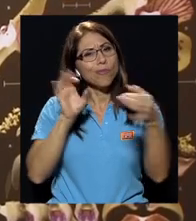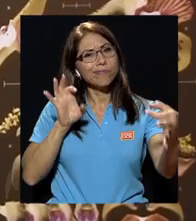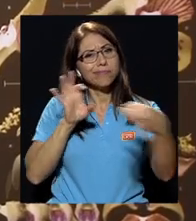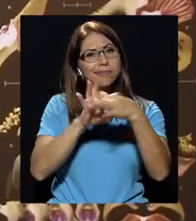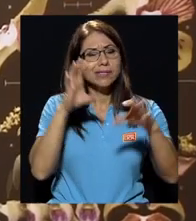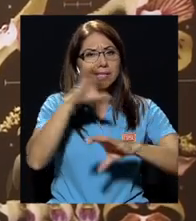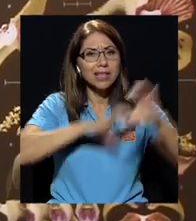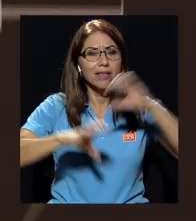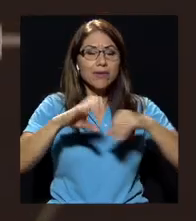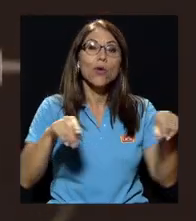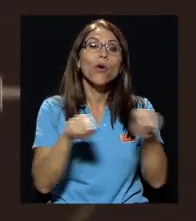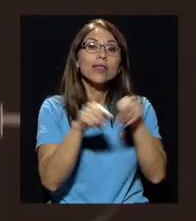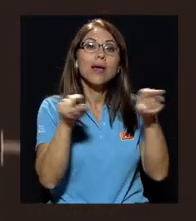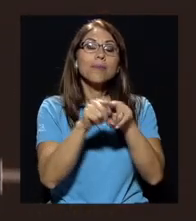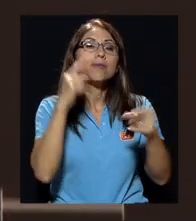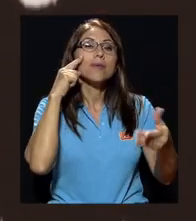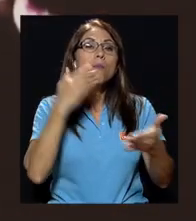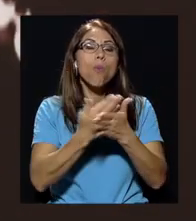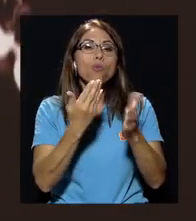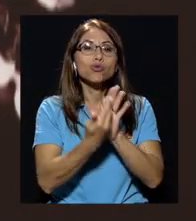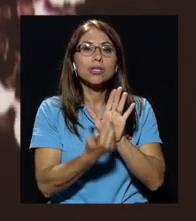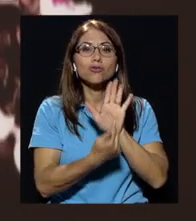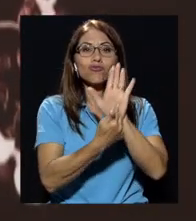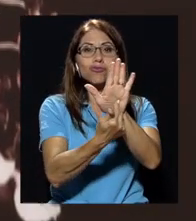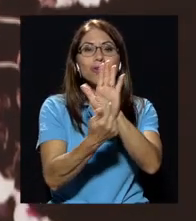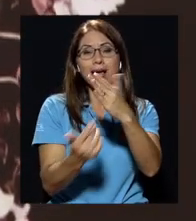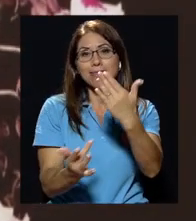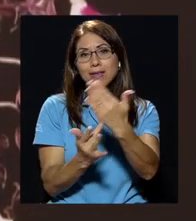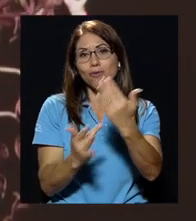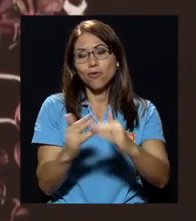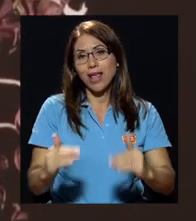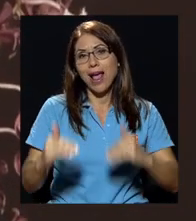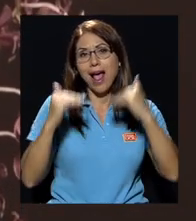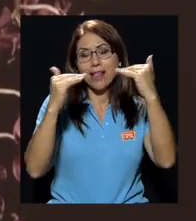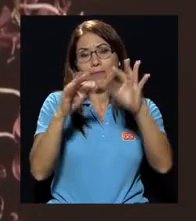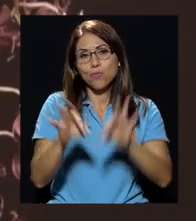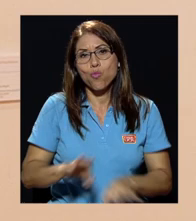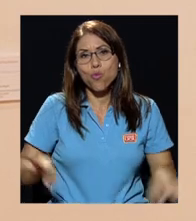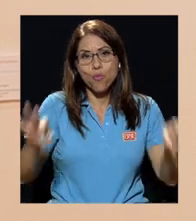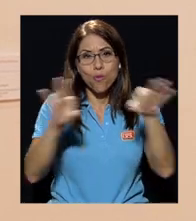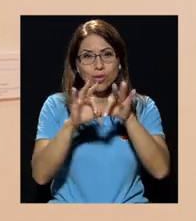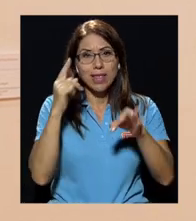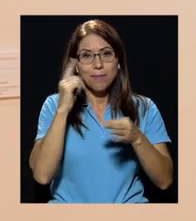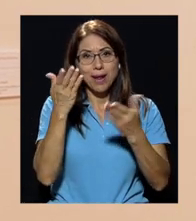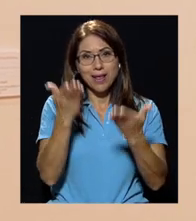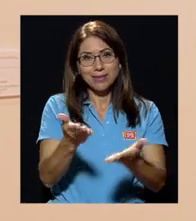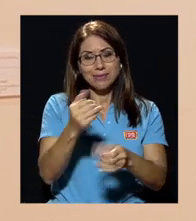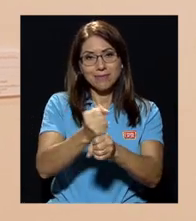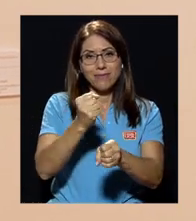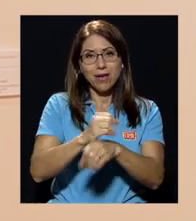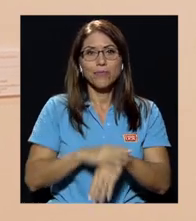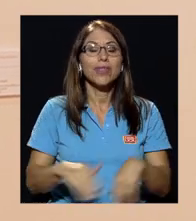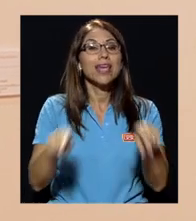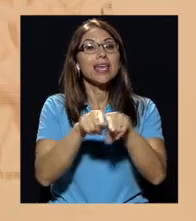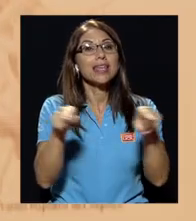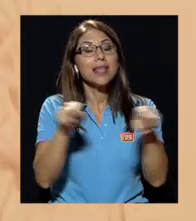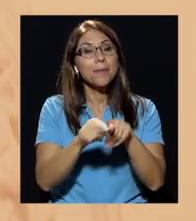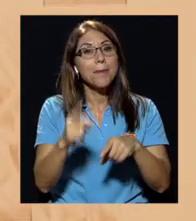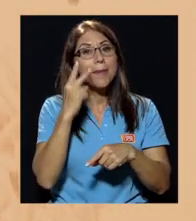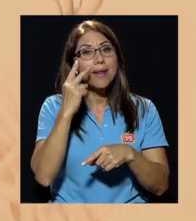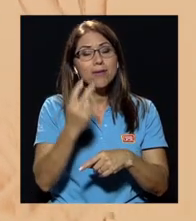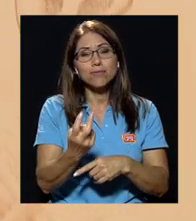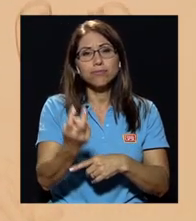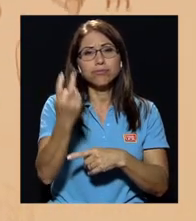espacio demostrativo de la validez de la alta tecnología en el desarrollo de la ilustración botánica y la obra retrospectiva propiedad